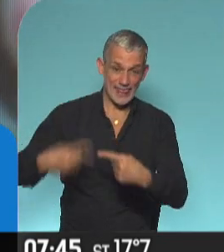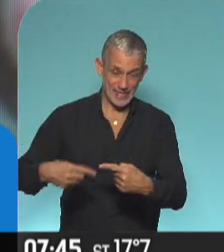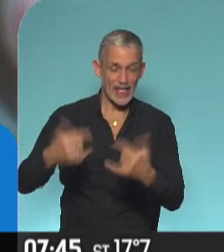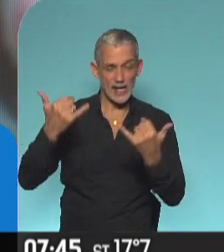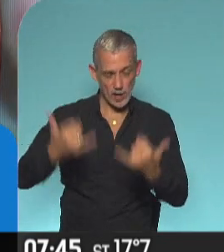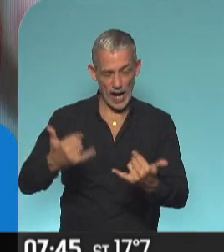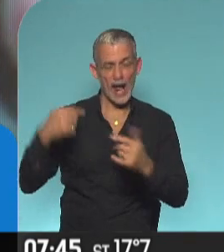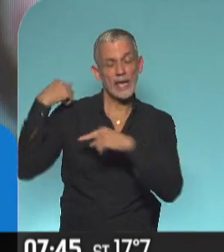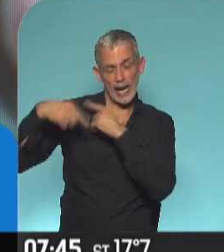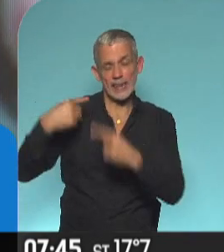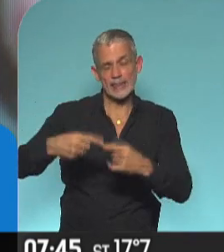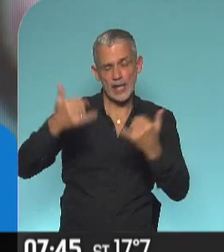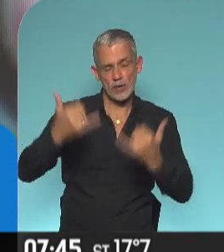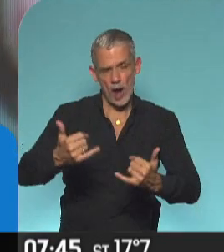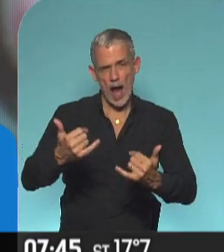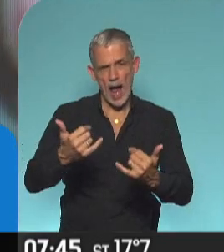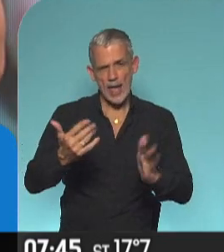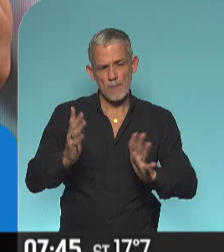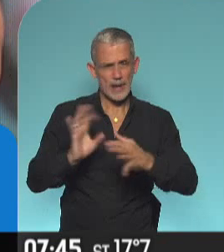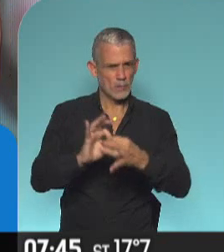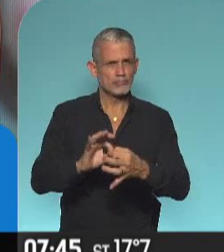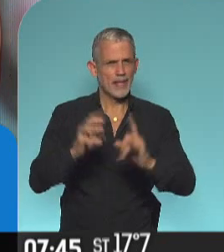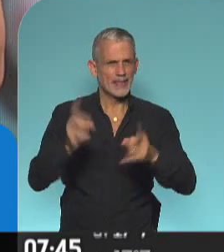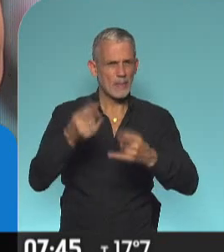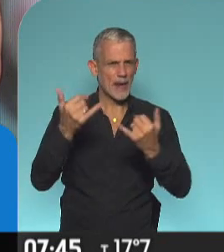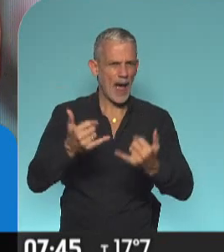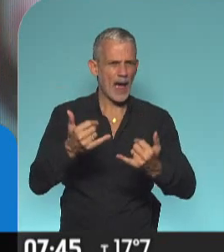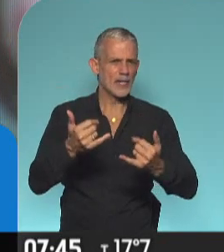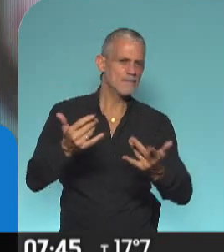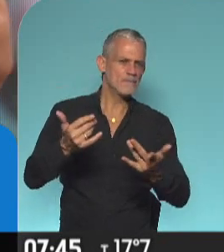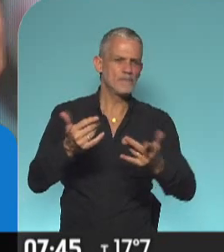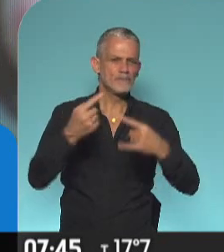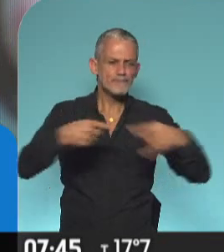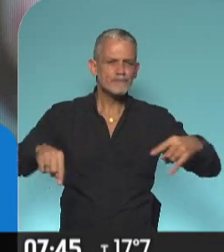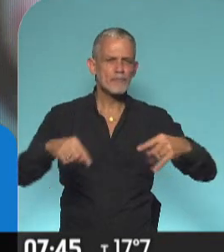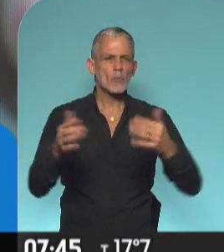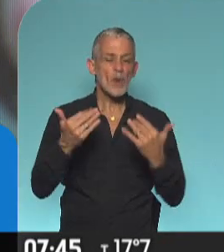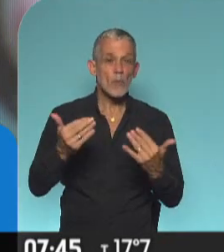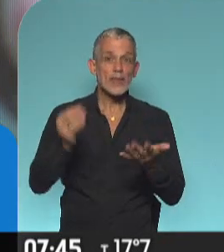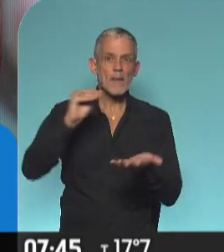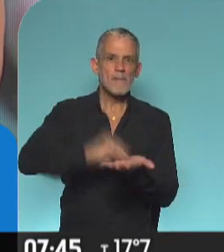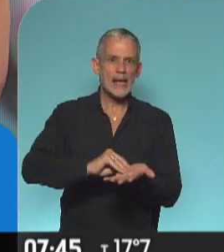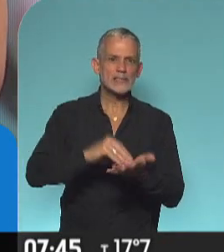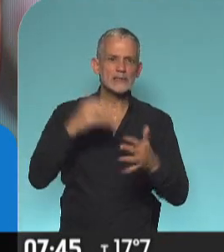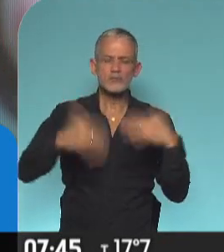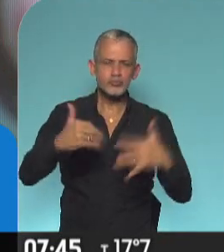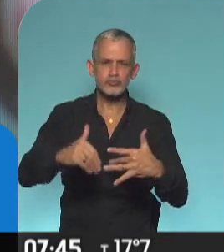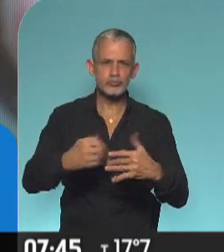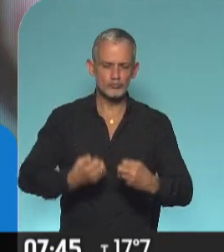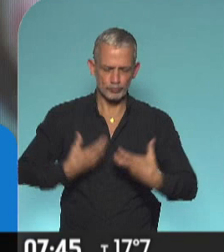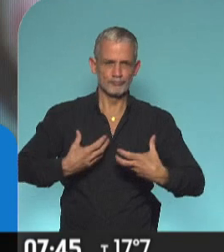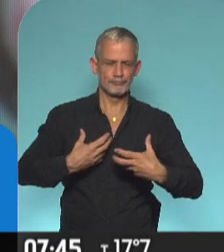que ver la herencia familiar, pero hay factores que pueden, digamos, exacerbar o acelerar la aparición de